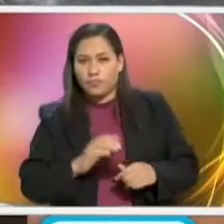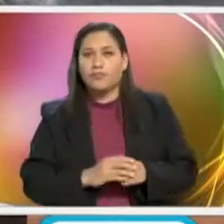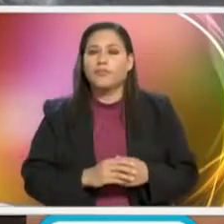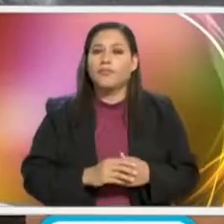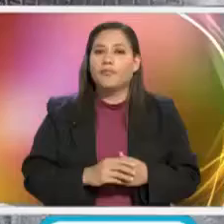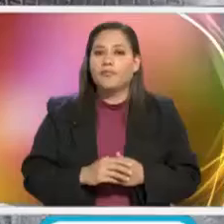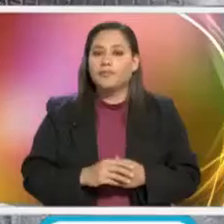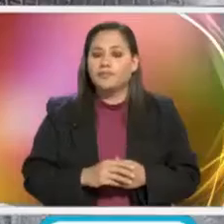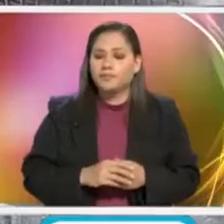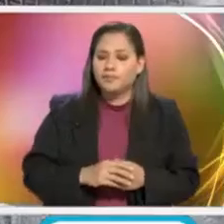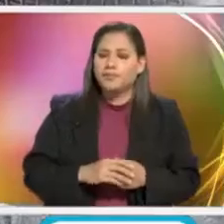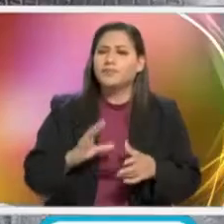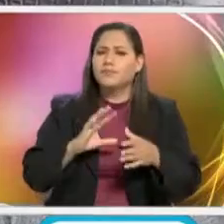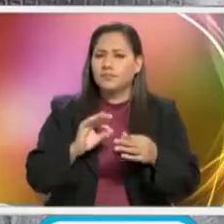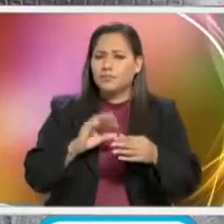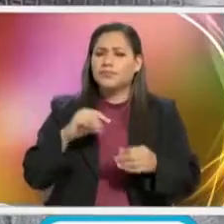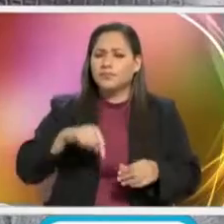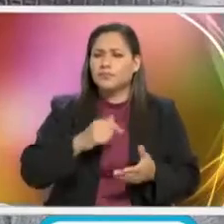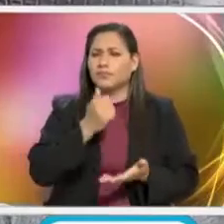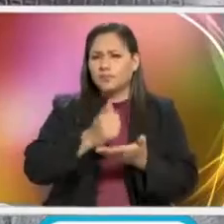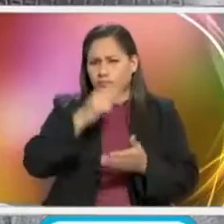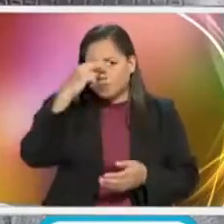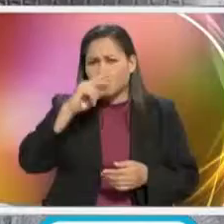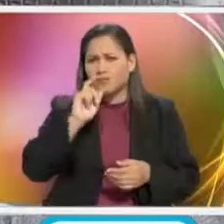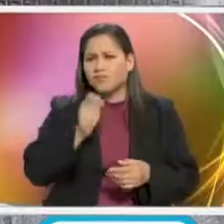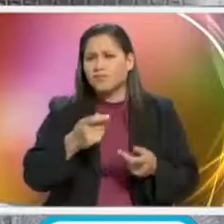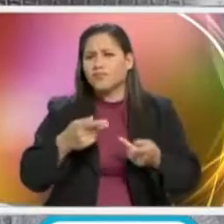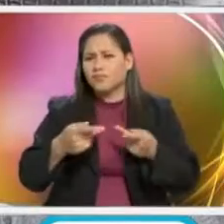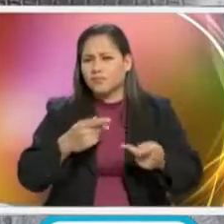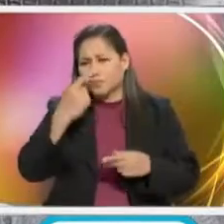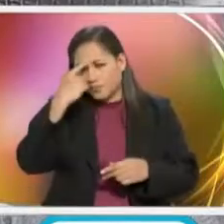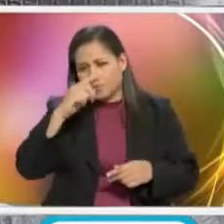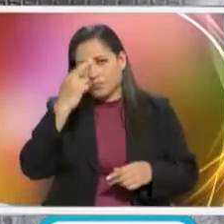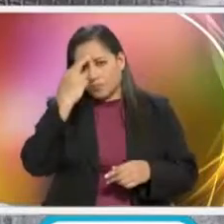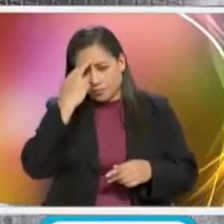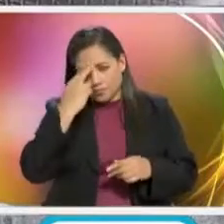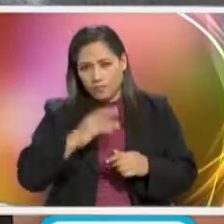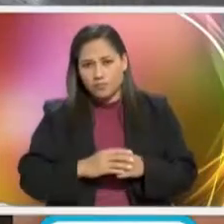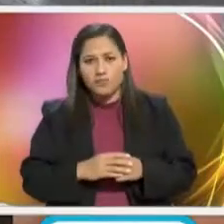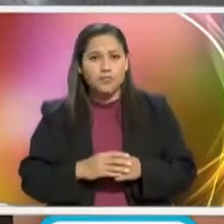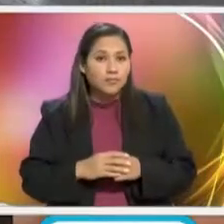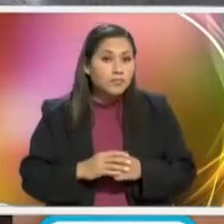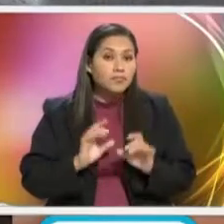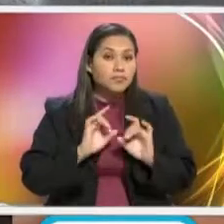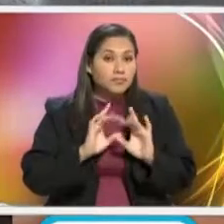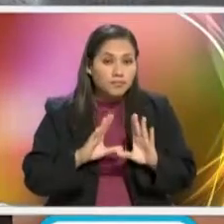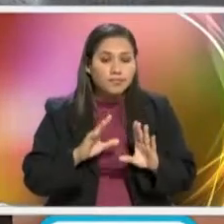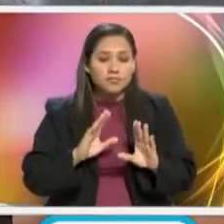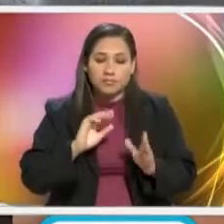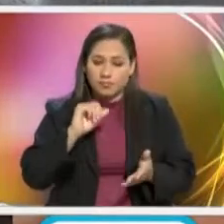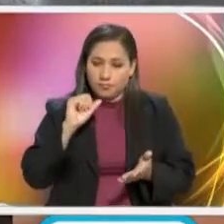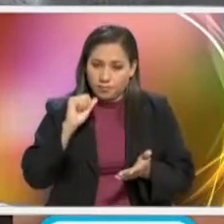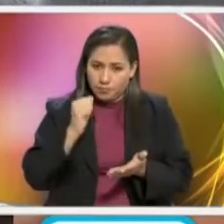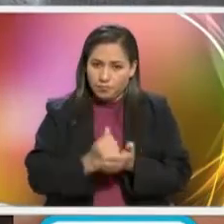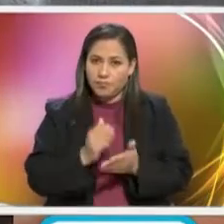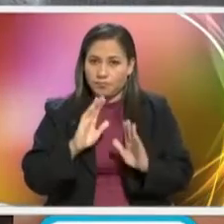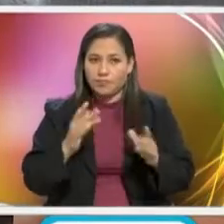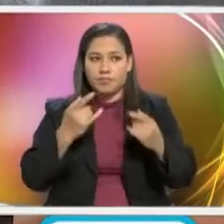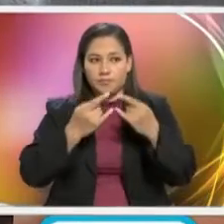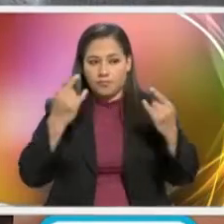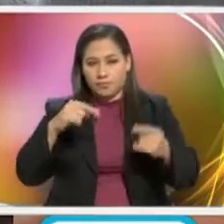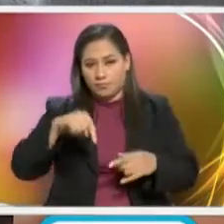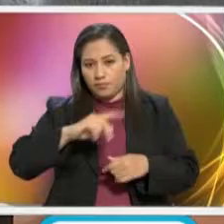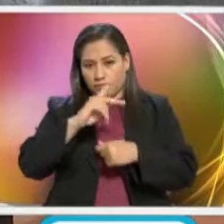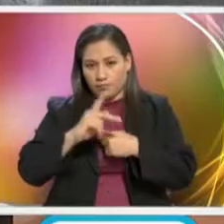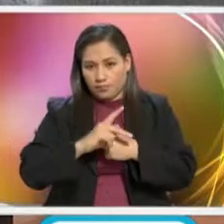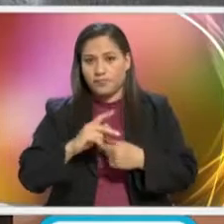Cuéntanos, ¿qué es lo que se ha preparado aquí en la Ciudad de México para recordar este evento que, bueno, pues marcó y ha marcado la historia de